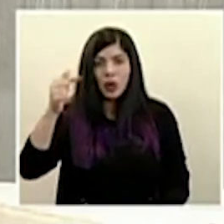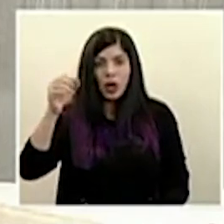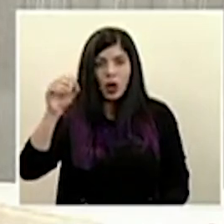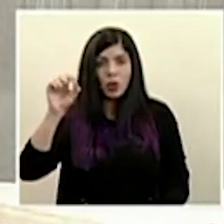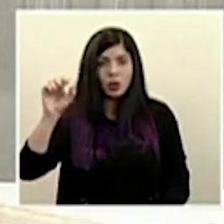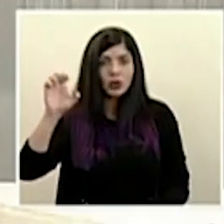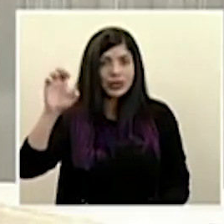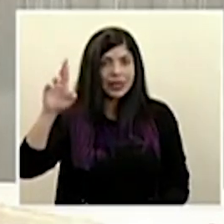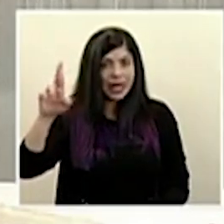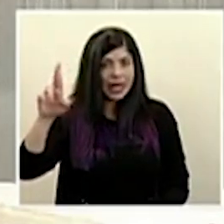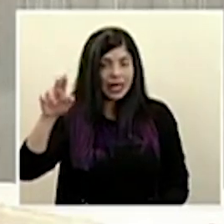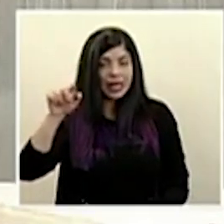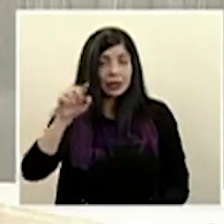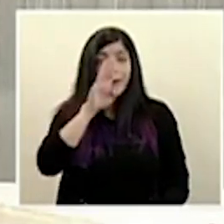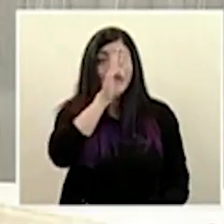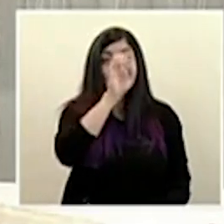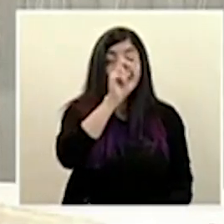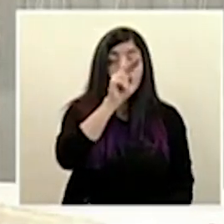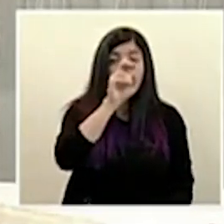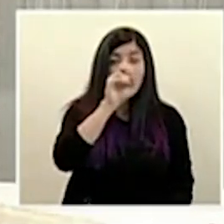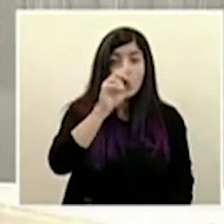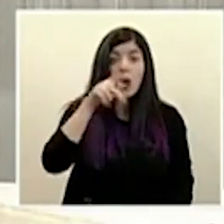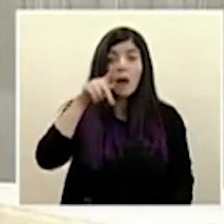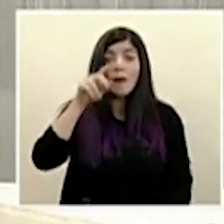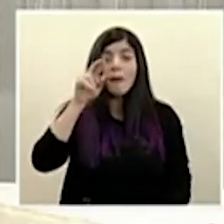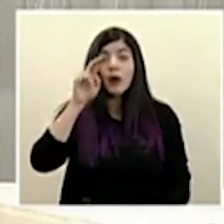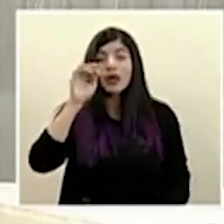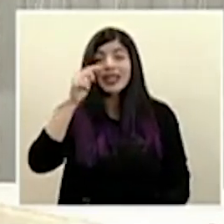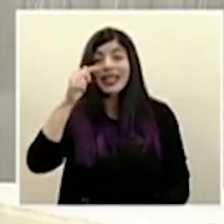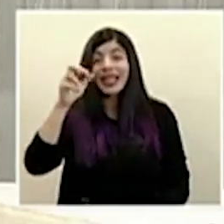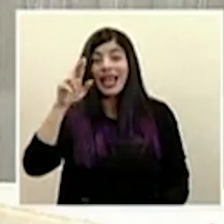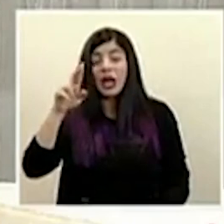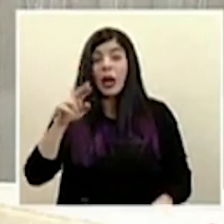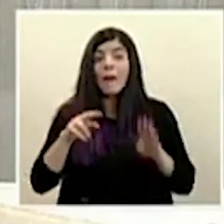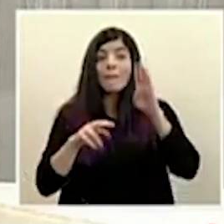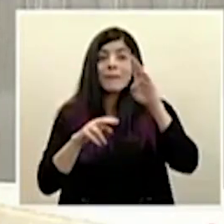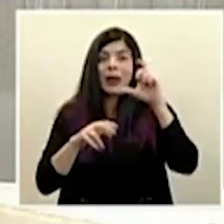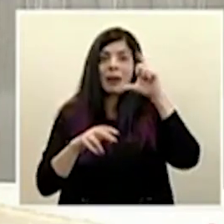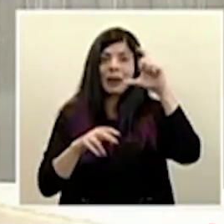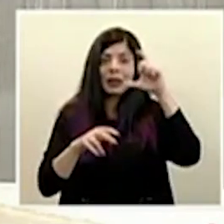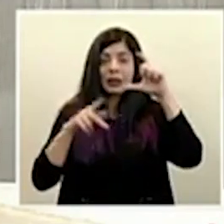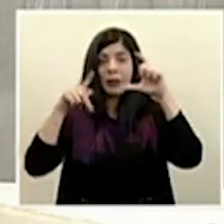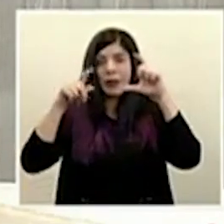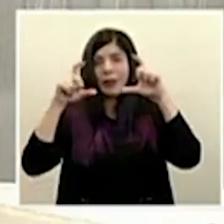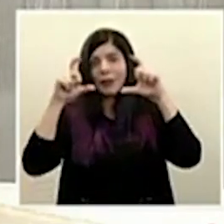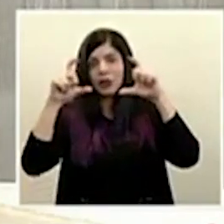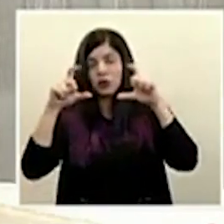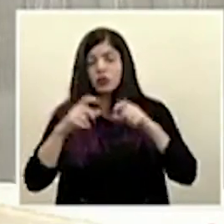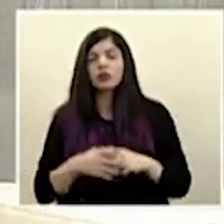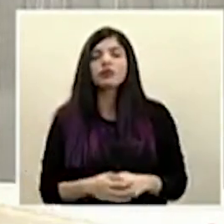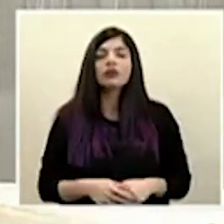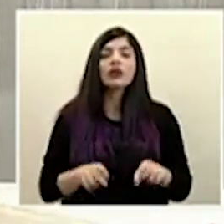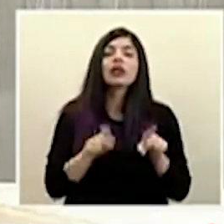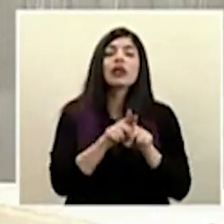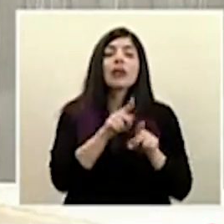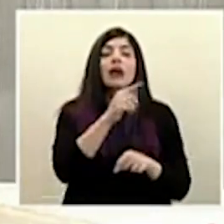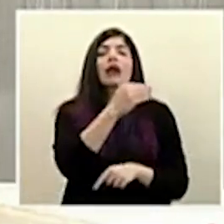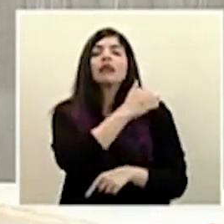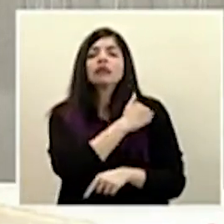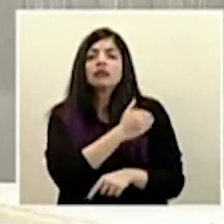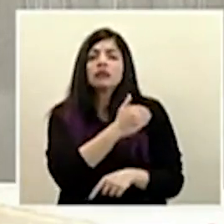bonoproteger@ice.go.cr. Bono proteger con la B y la P en mayúscula. Y además también están recibiendo